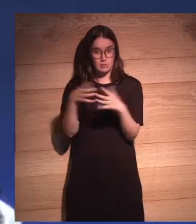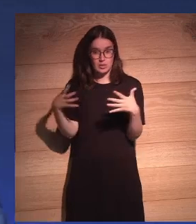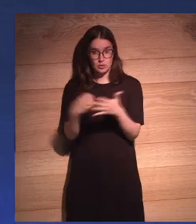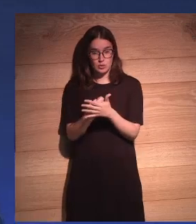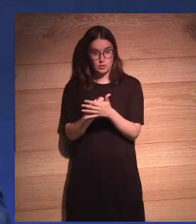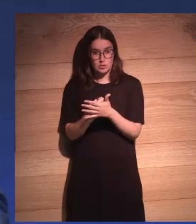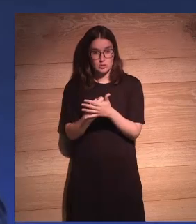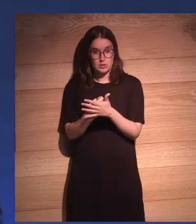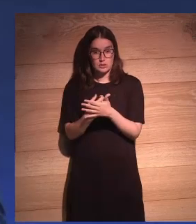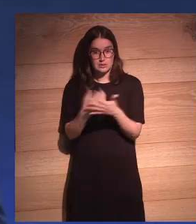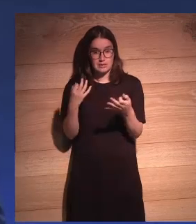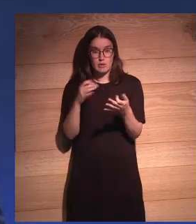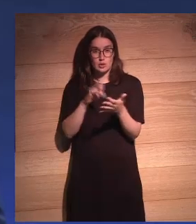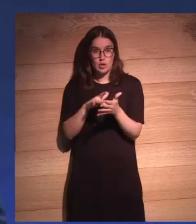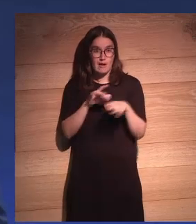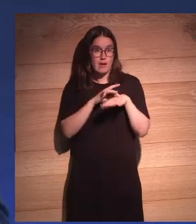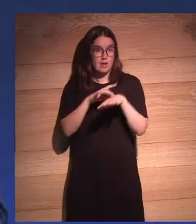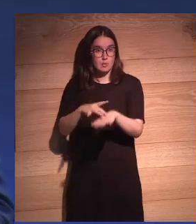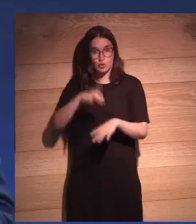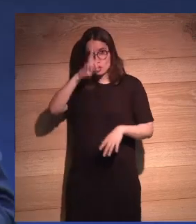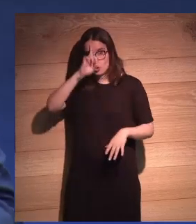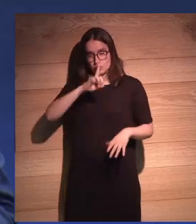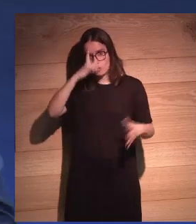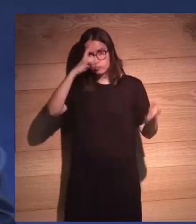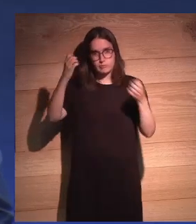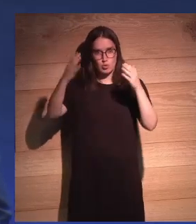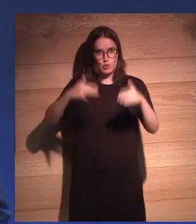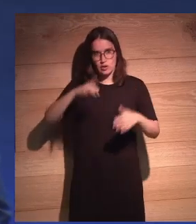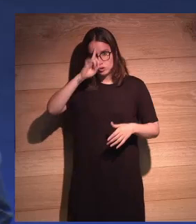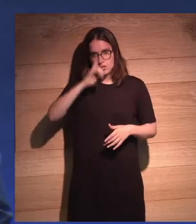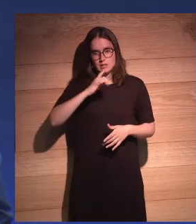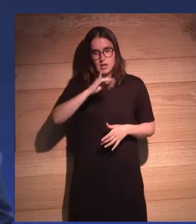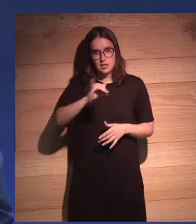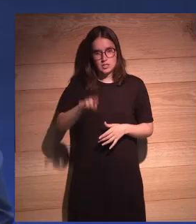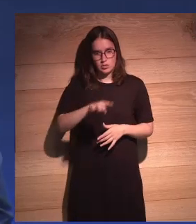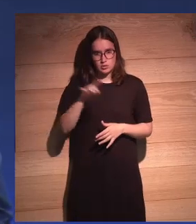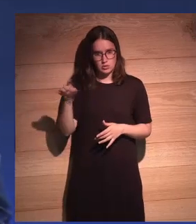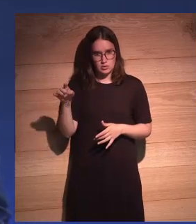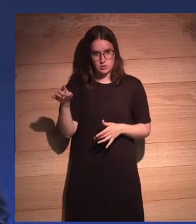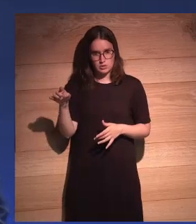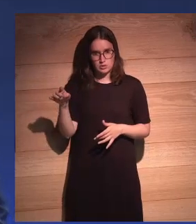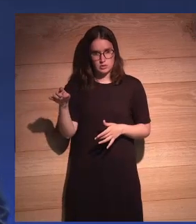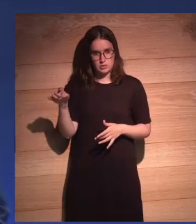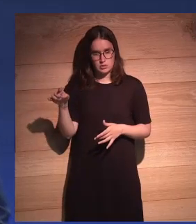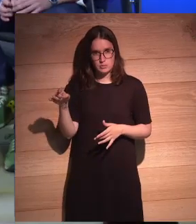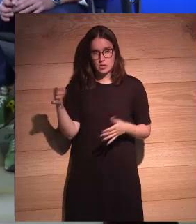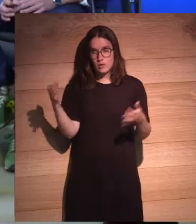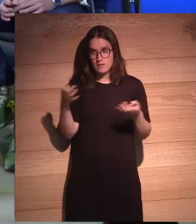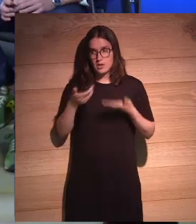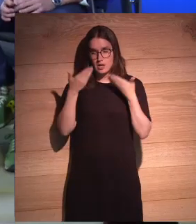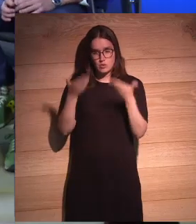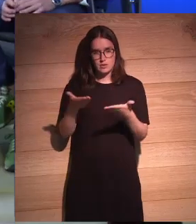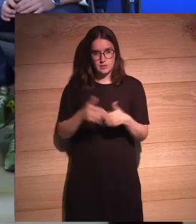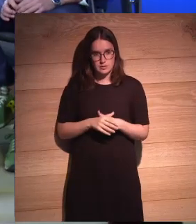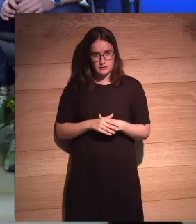¿no? Debería encontrar itinerarios. No soy suficientemente experta para conocer si existe alguna iniciativa, pero debería ayudar,